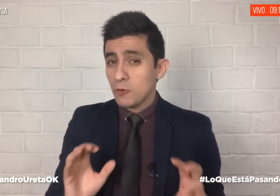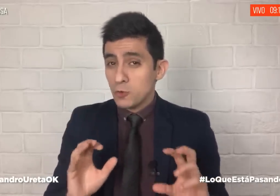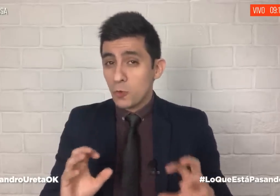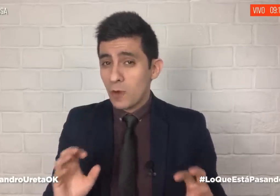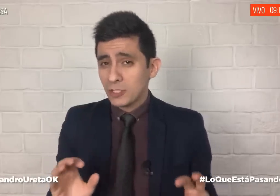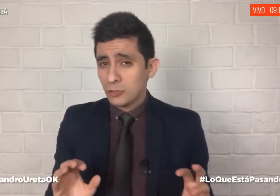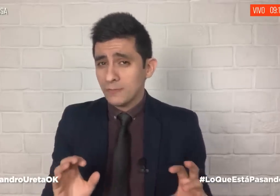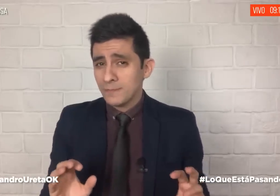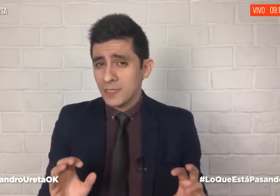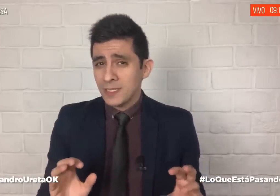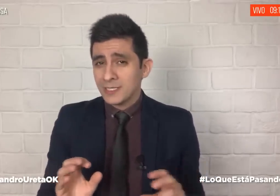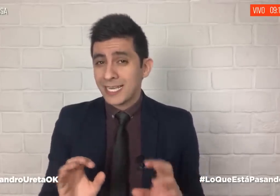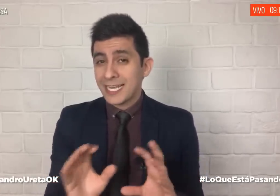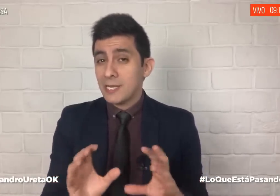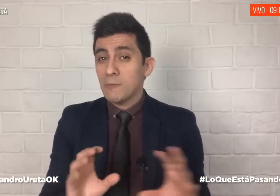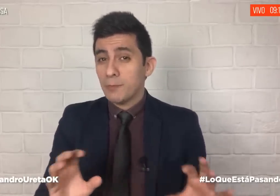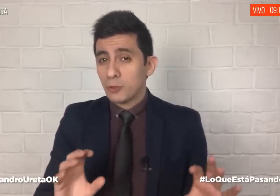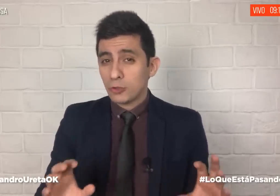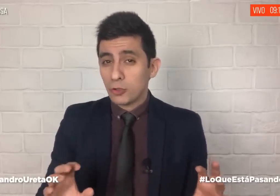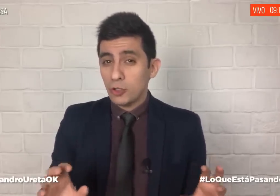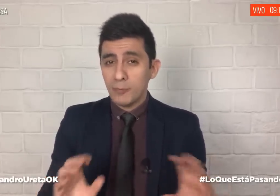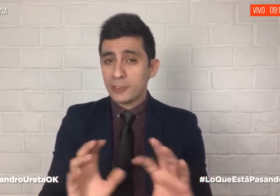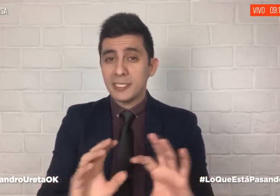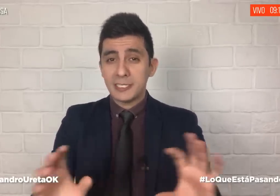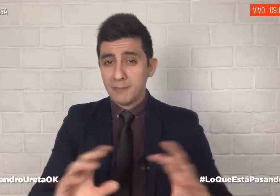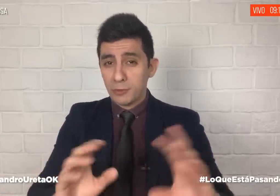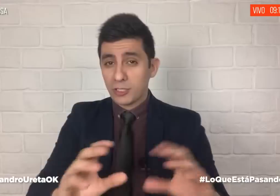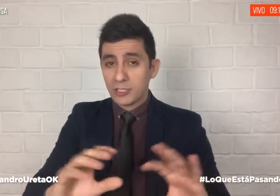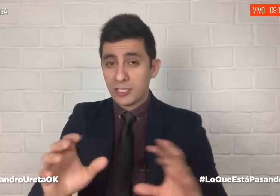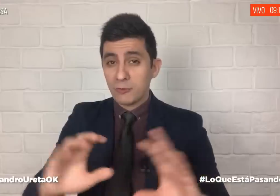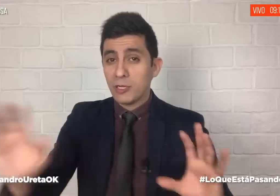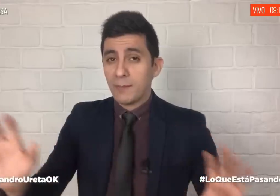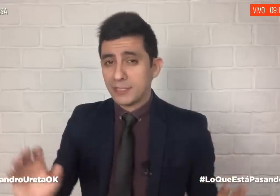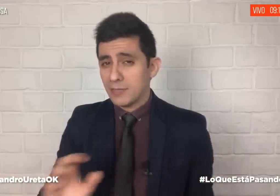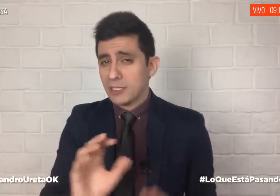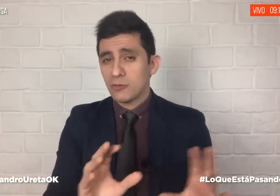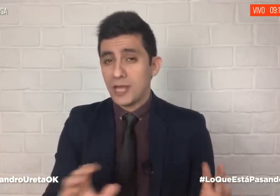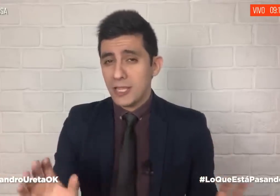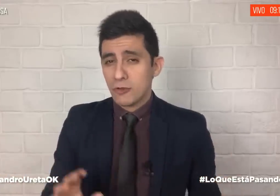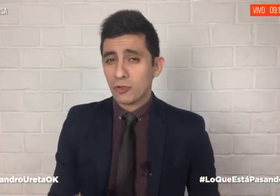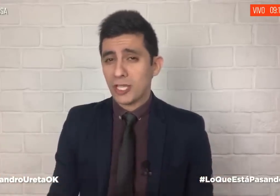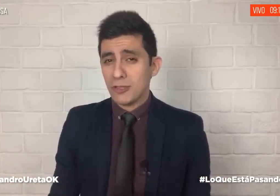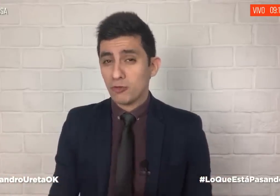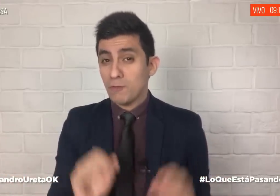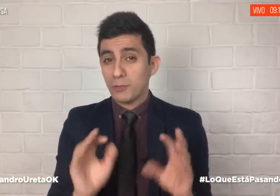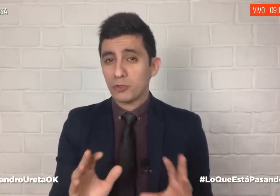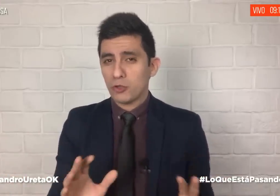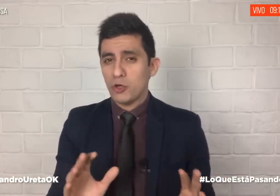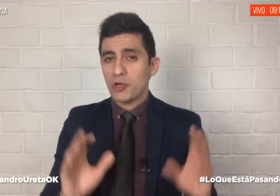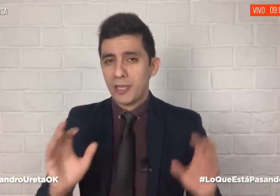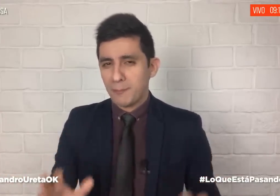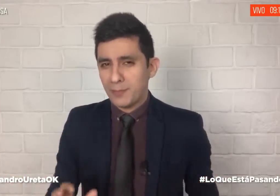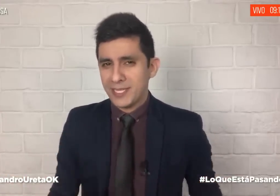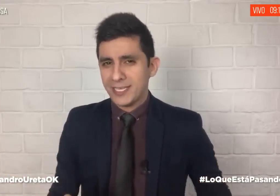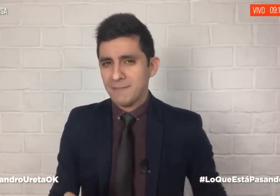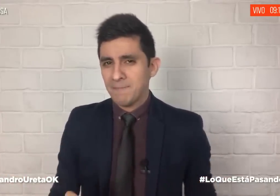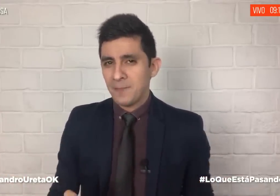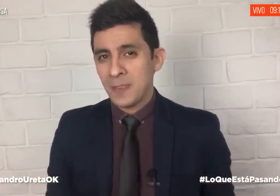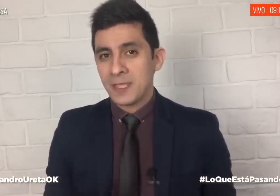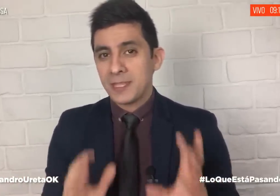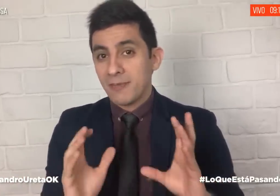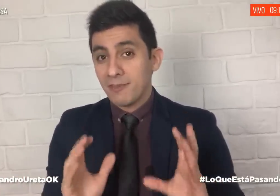estado uruguayo sacara un protocolo por el tiempo que que dure la pandemia hace un año 2s años un protocolo que